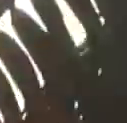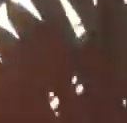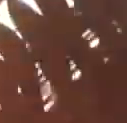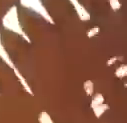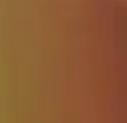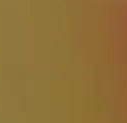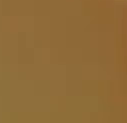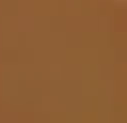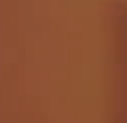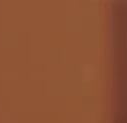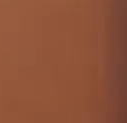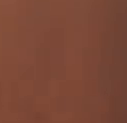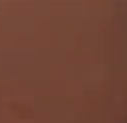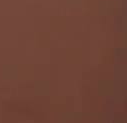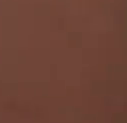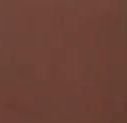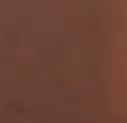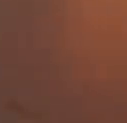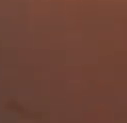del barro